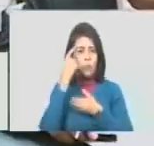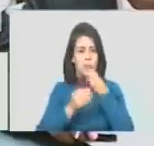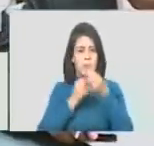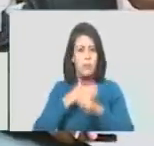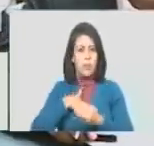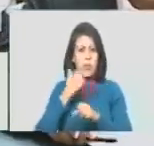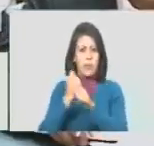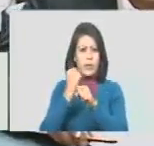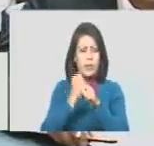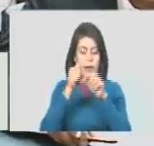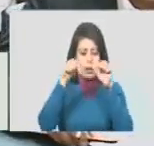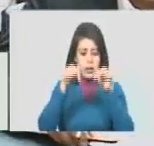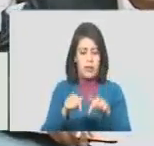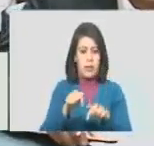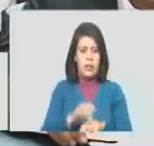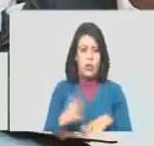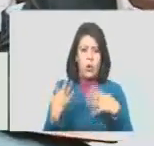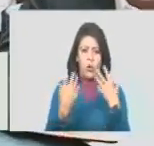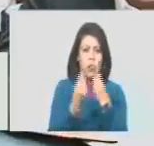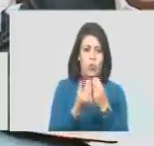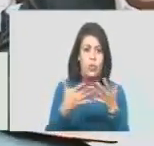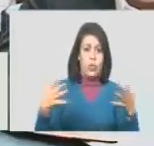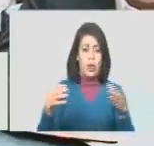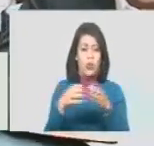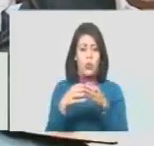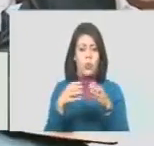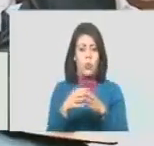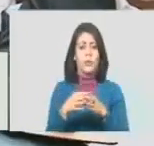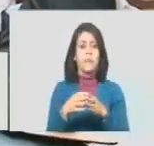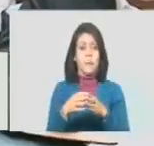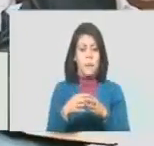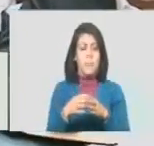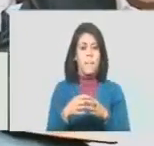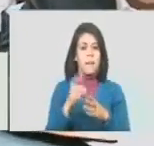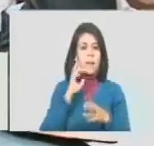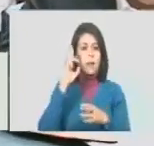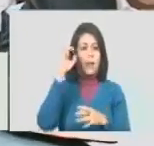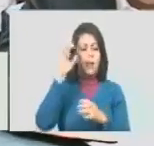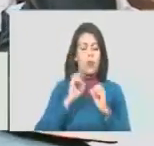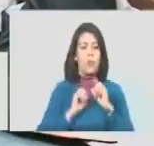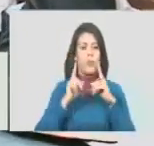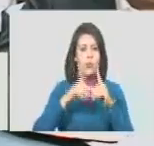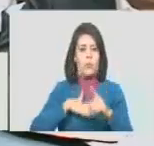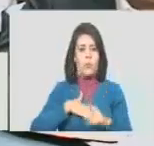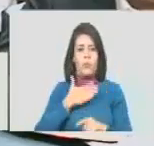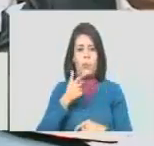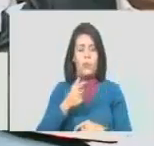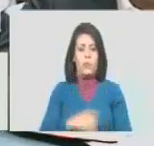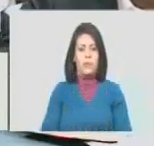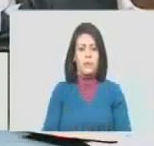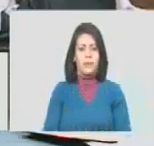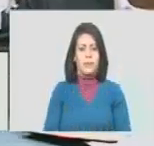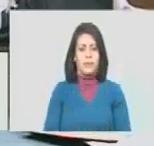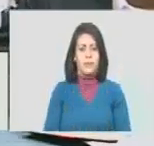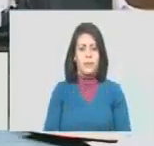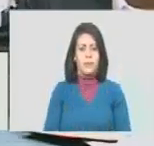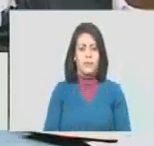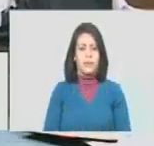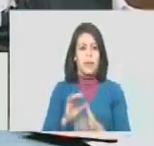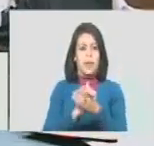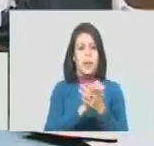de poder trabajar acá junto a un gran equipo, una radio que me dio la oportunidad de poder. Allá están